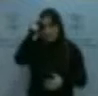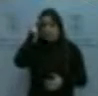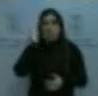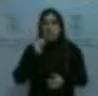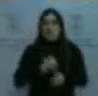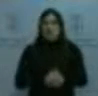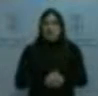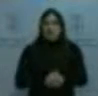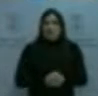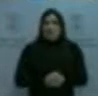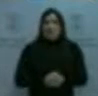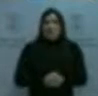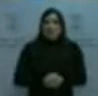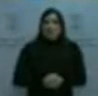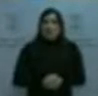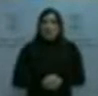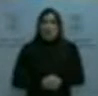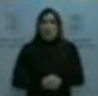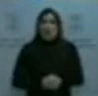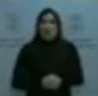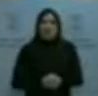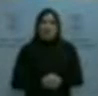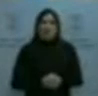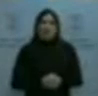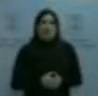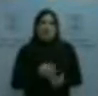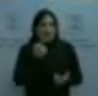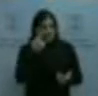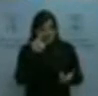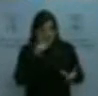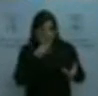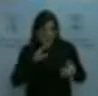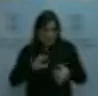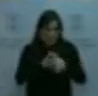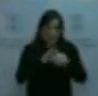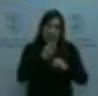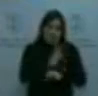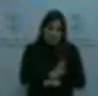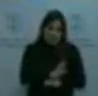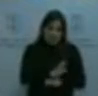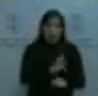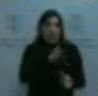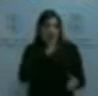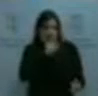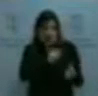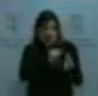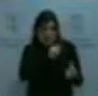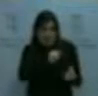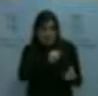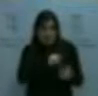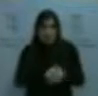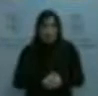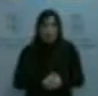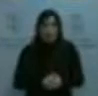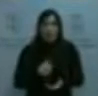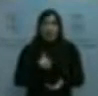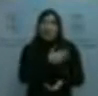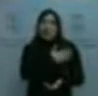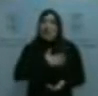materia, si me lo permiten, la moción que se debate aquí hoy, yo querría señalar que la moción que se presenta, desde luego a